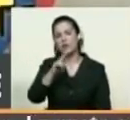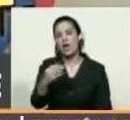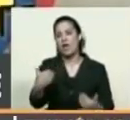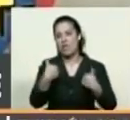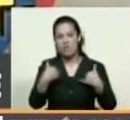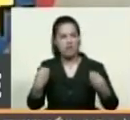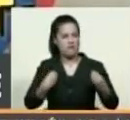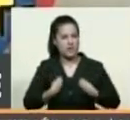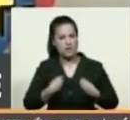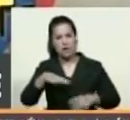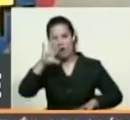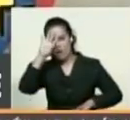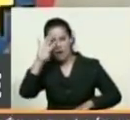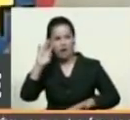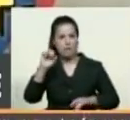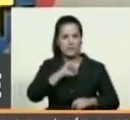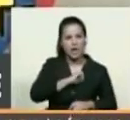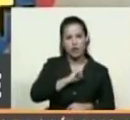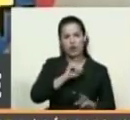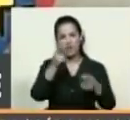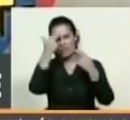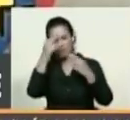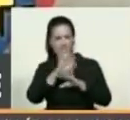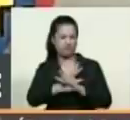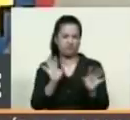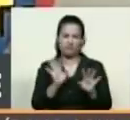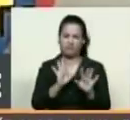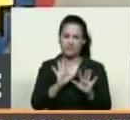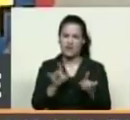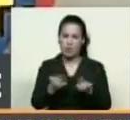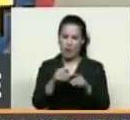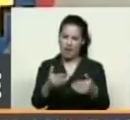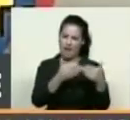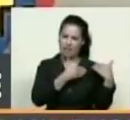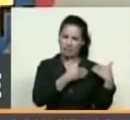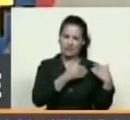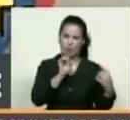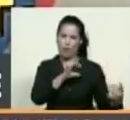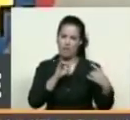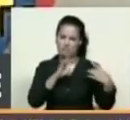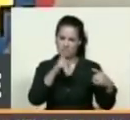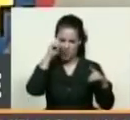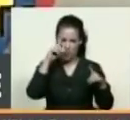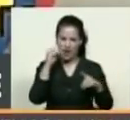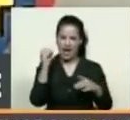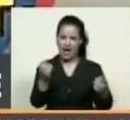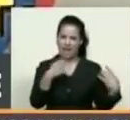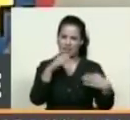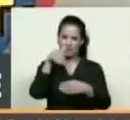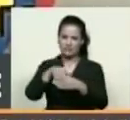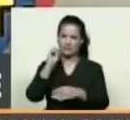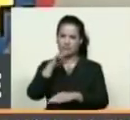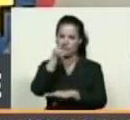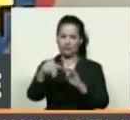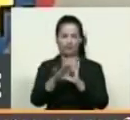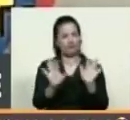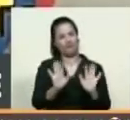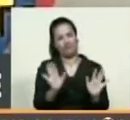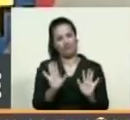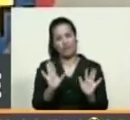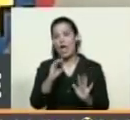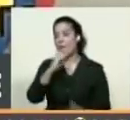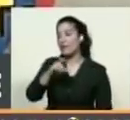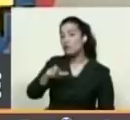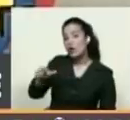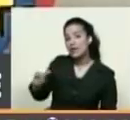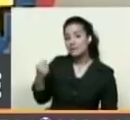violencia como los ocurridos en el marco de la Asamblea Nacional Constituyente. Los hombres y mujeres del Poder Electoral